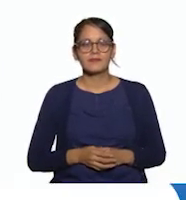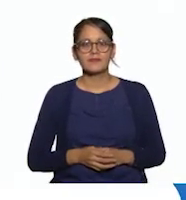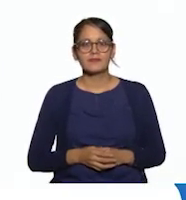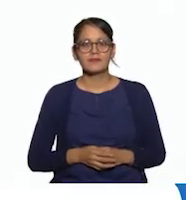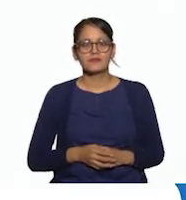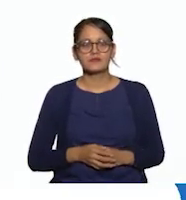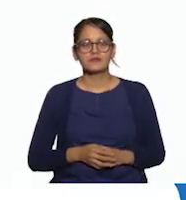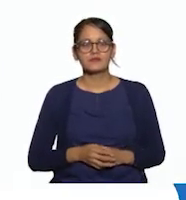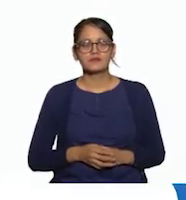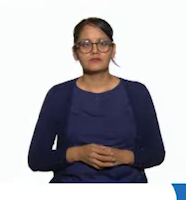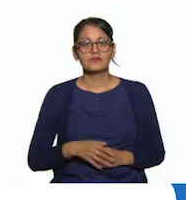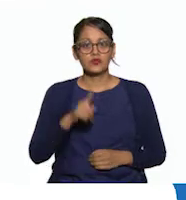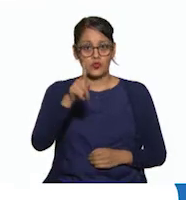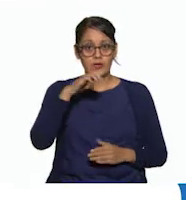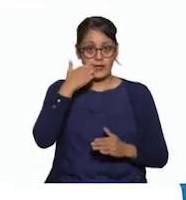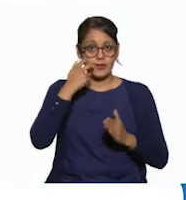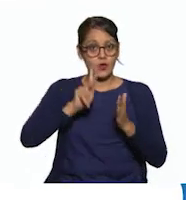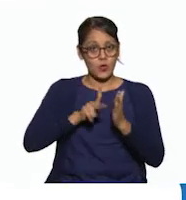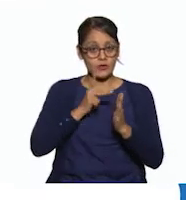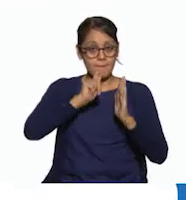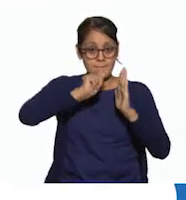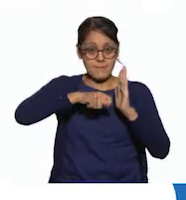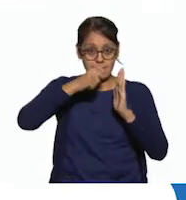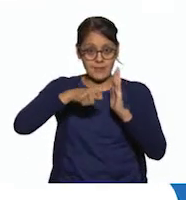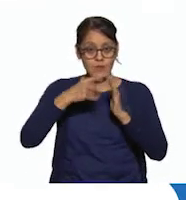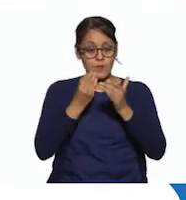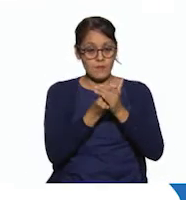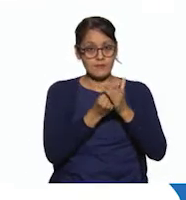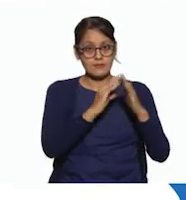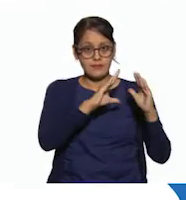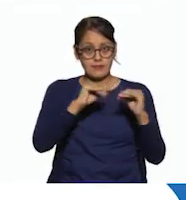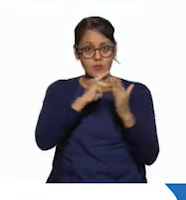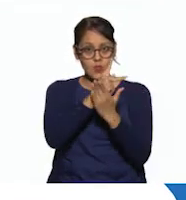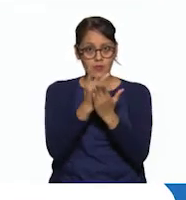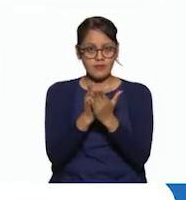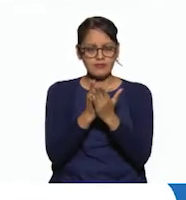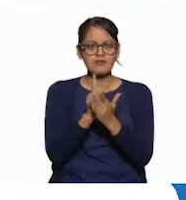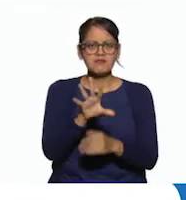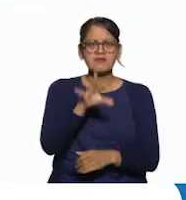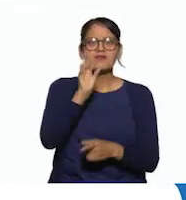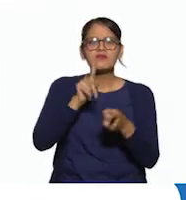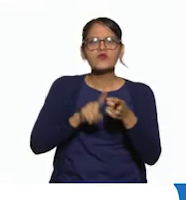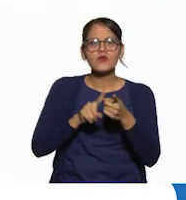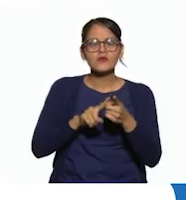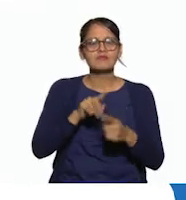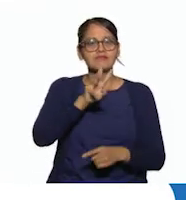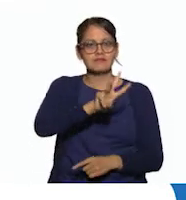conaliteg.cep.gob.mx. Si quieres volver a ver los programas de Aprende en Casa 3, los puedes encontrar en